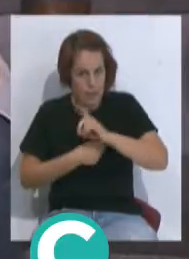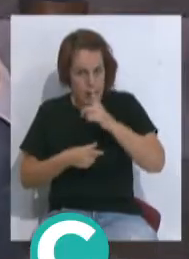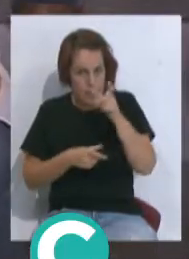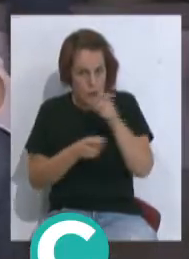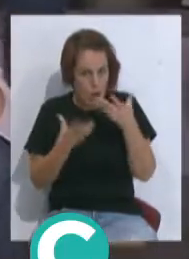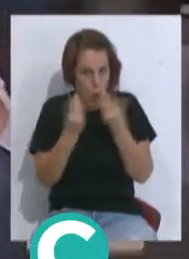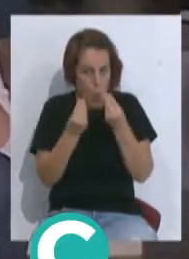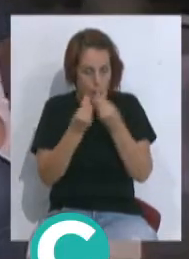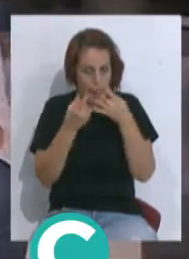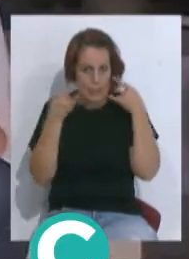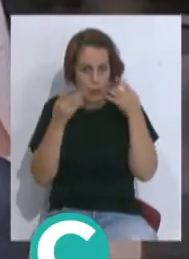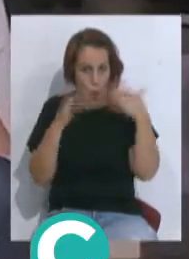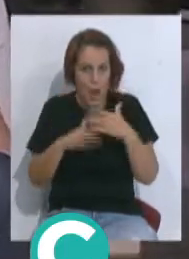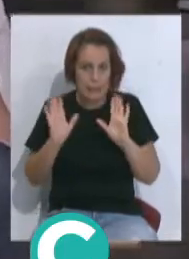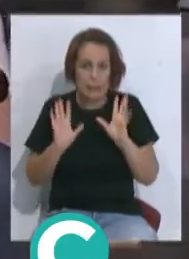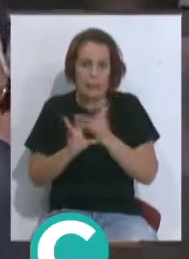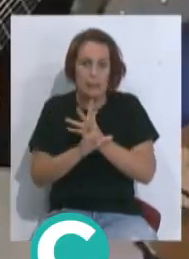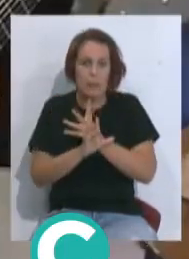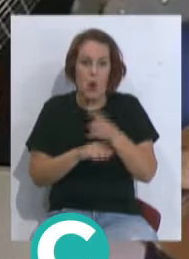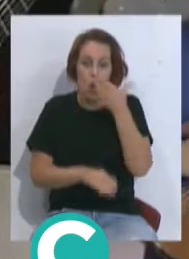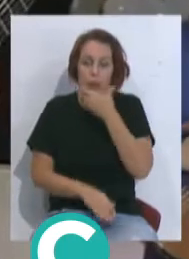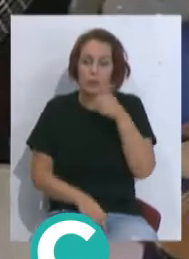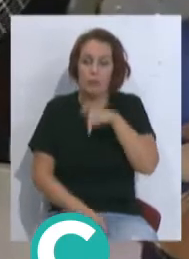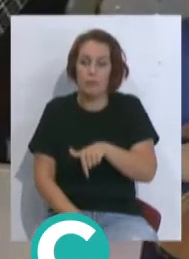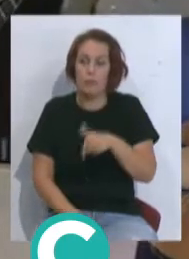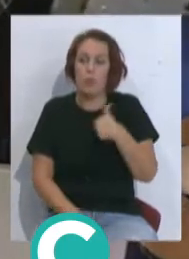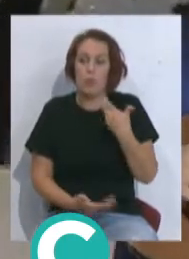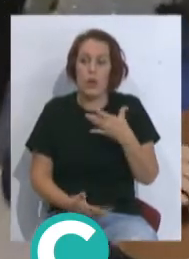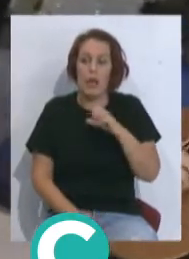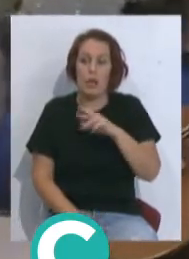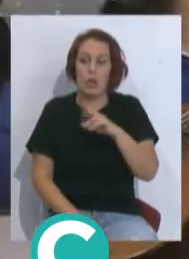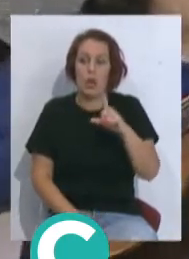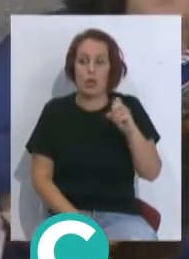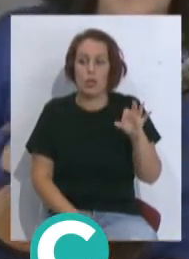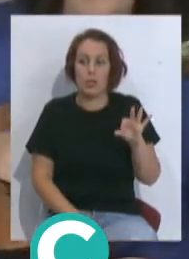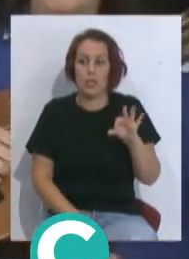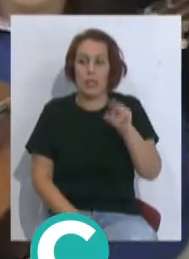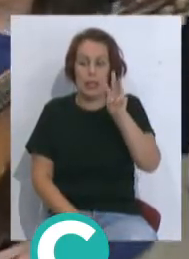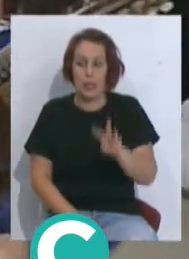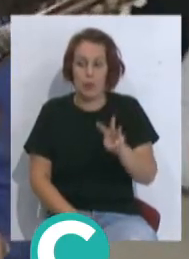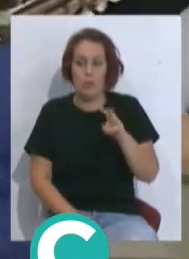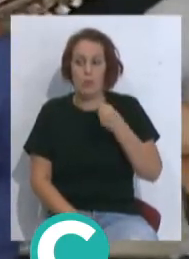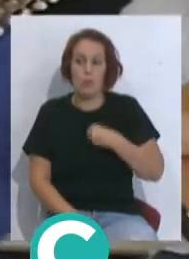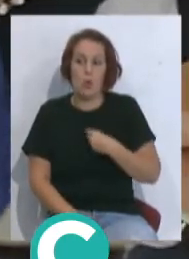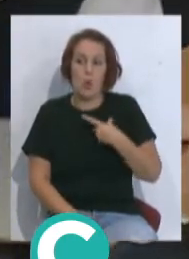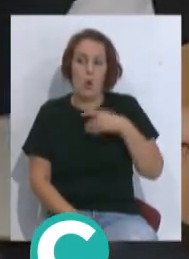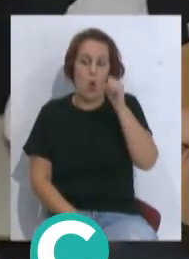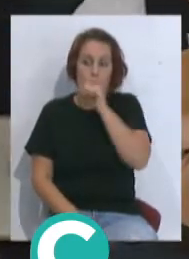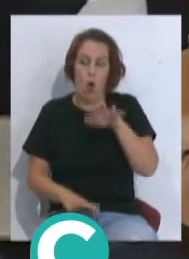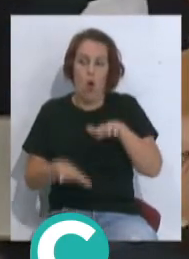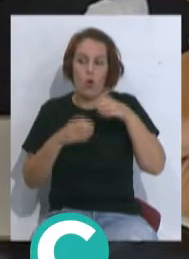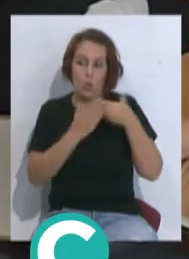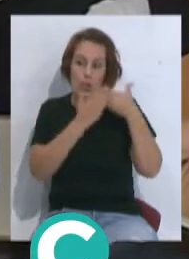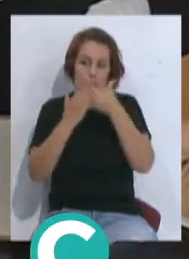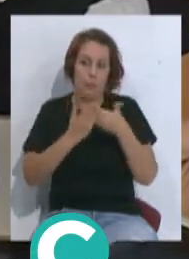junto. Mascarilla, ¿no? Sin mascarilla. Y en el patio de un colegio, como es este caso, que es el Carlos III, si no recuerdo mal, que es el coro de los estudiantes, ¿no? El coro de los